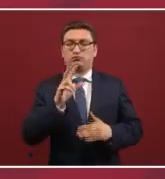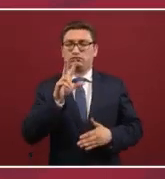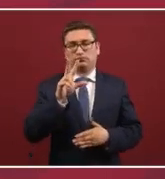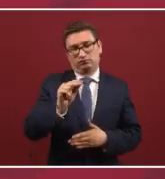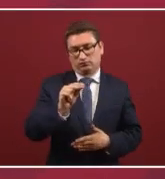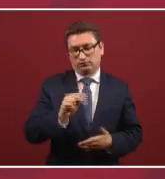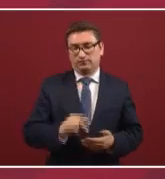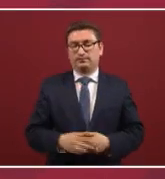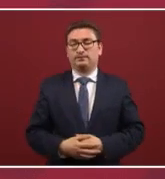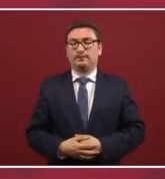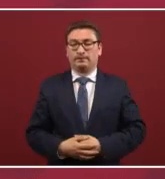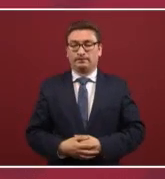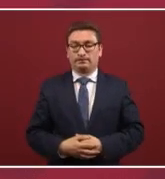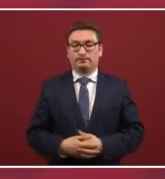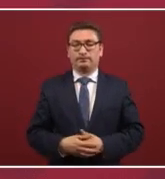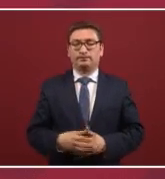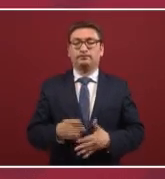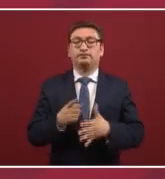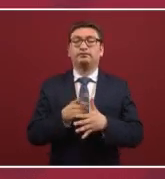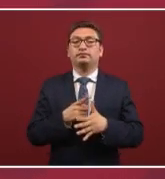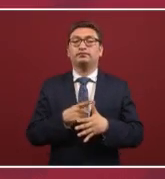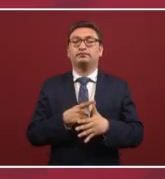5,